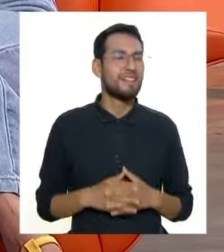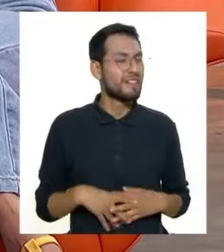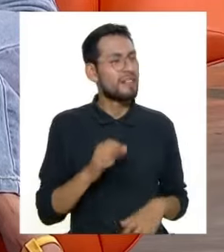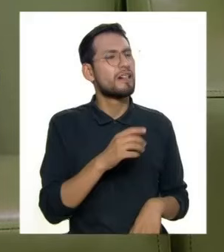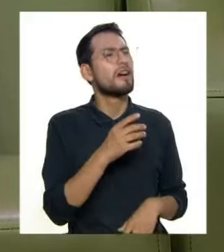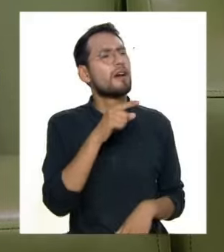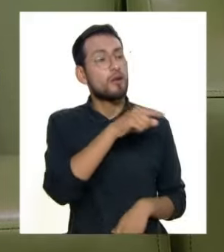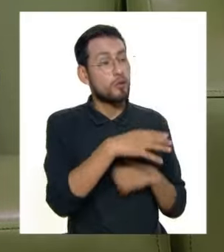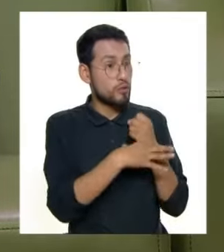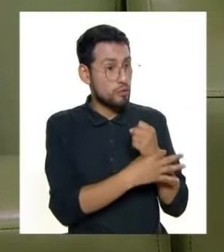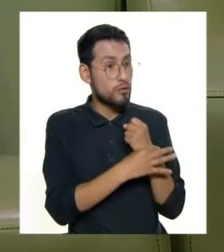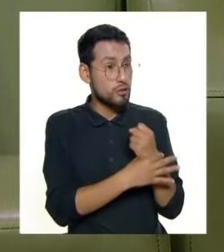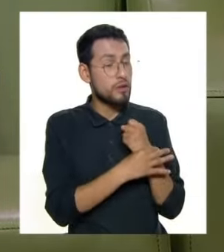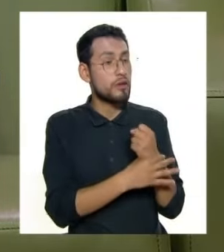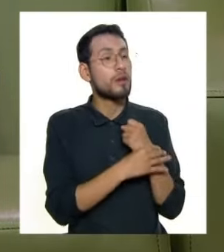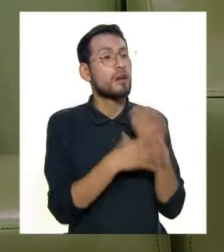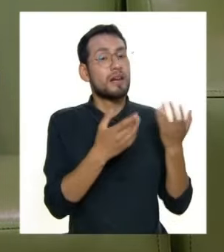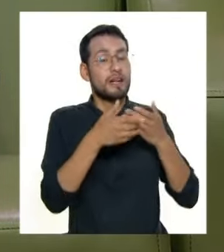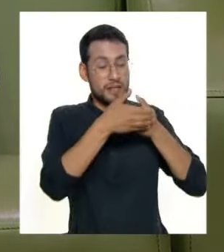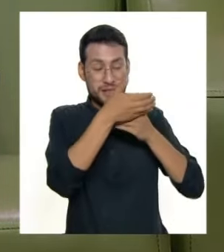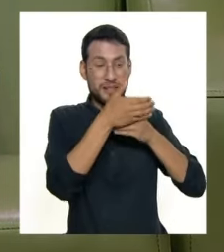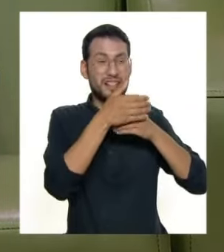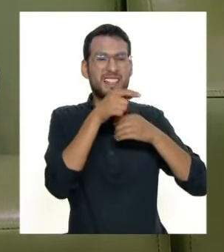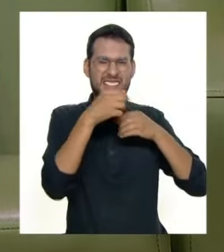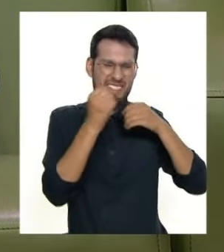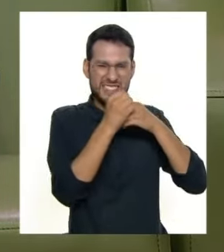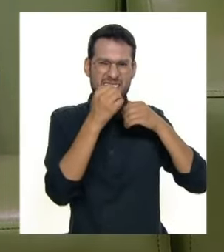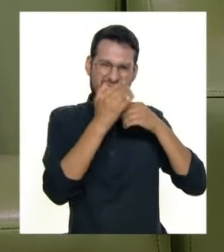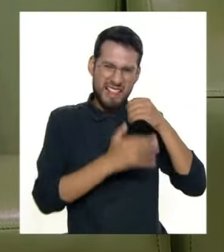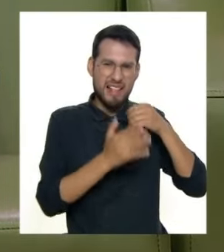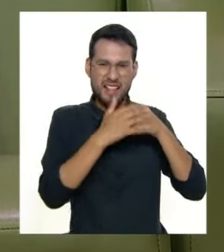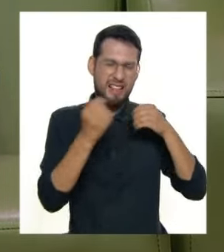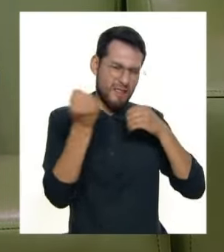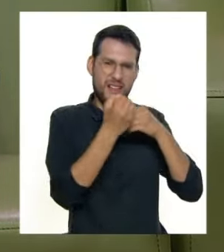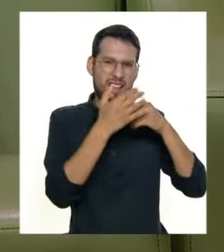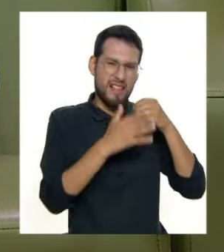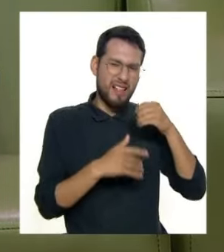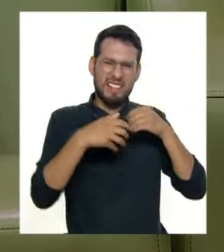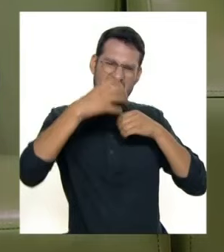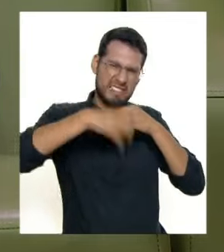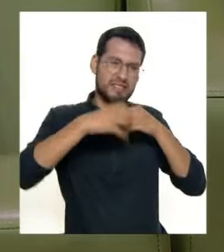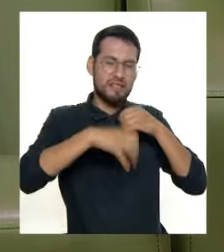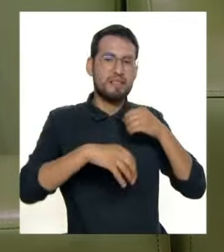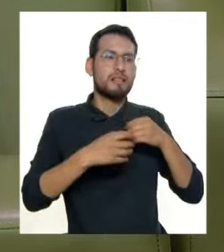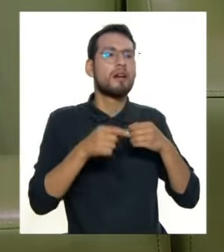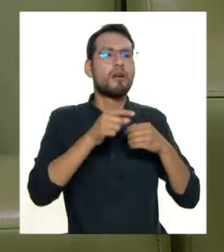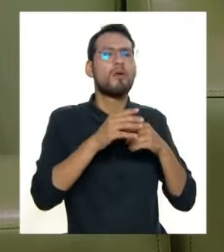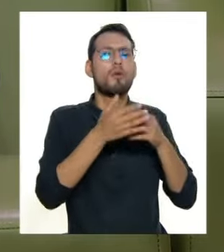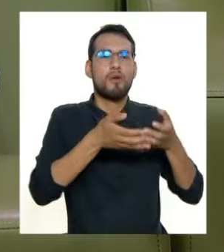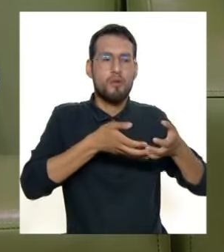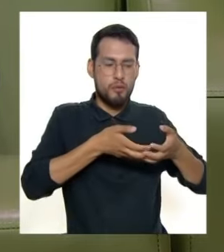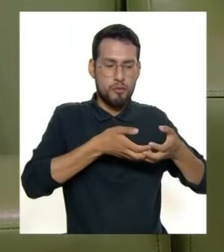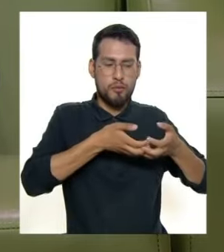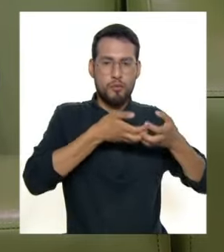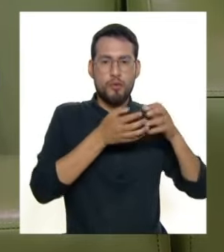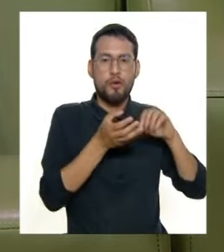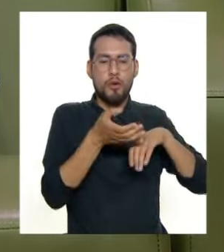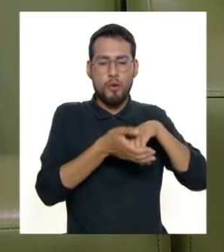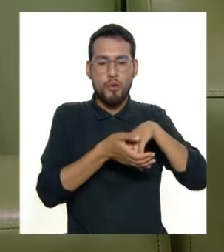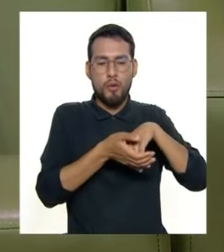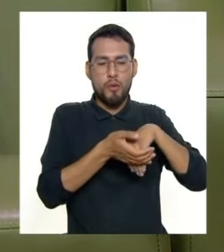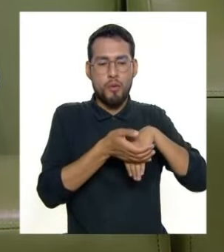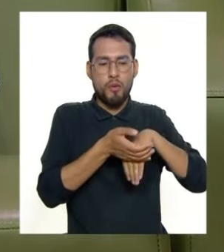haciendo más bien, doctor, es injuriar la encía, dañar la encía. Y esa encía poco a poco, al verse golpeada, se va a comenzar a retraer. Y